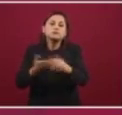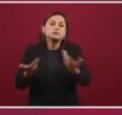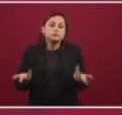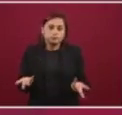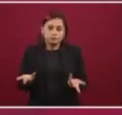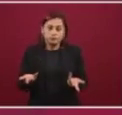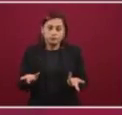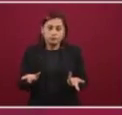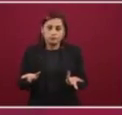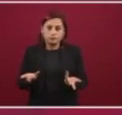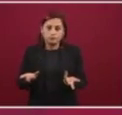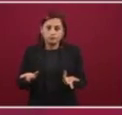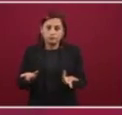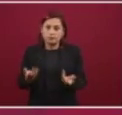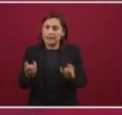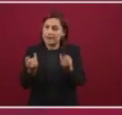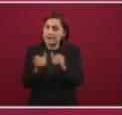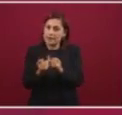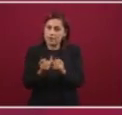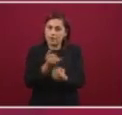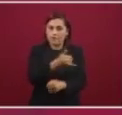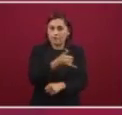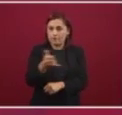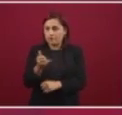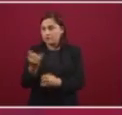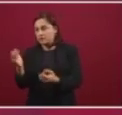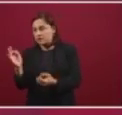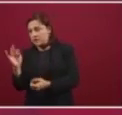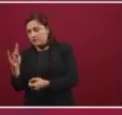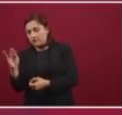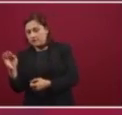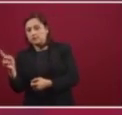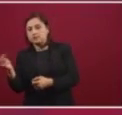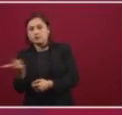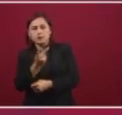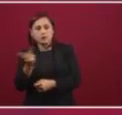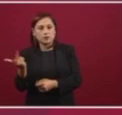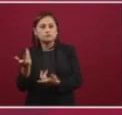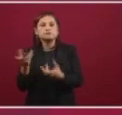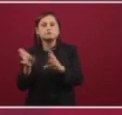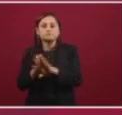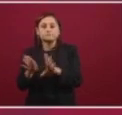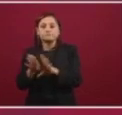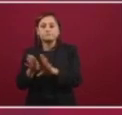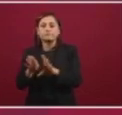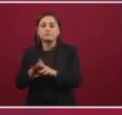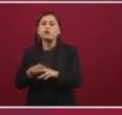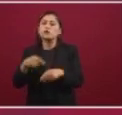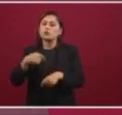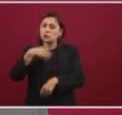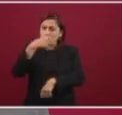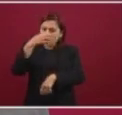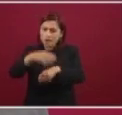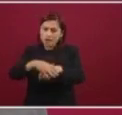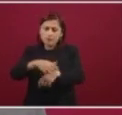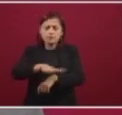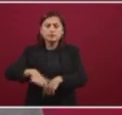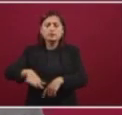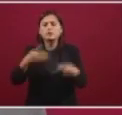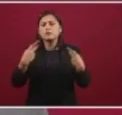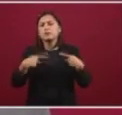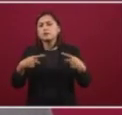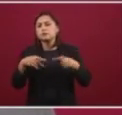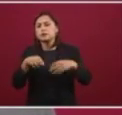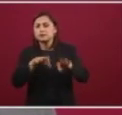tranquilidad a los trabajadores. Decirle a todos los trabajadores que tengan confianza que va a haber